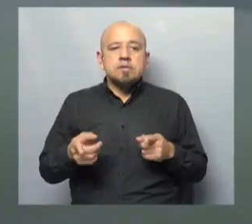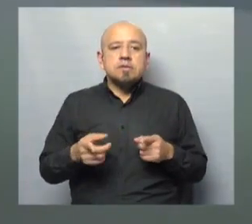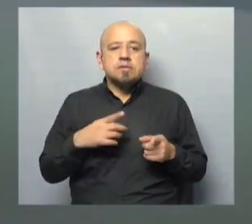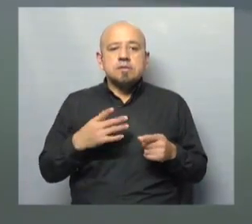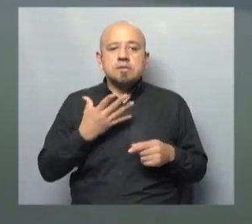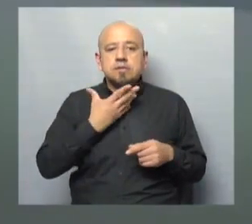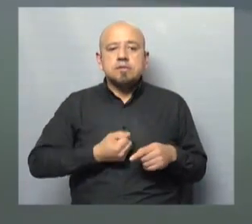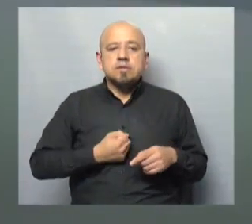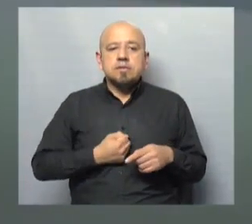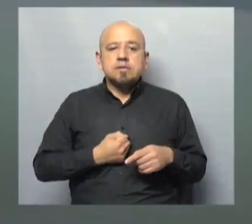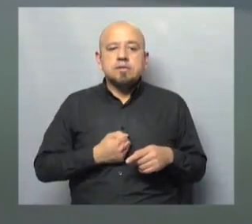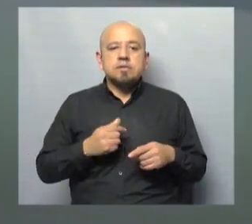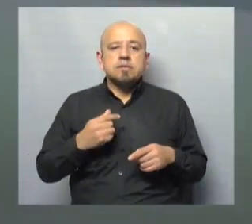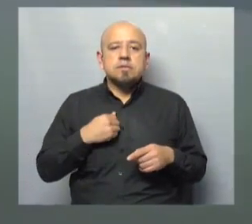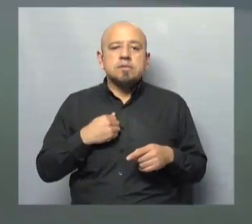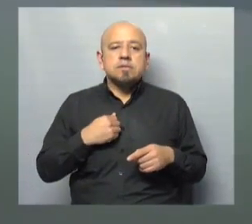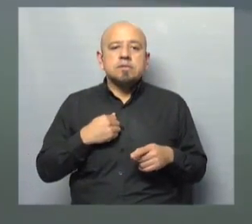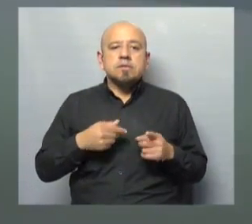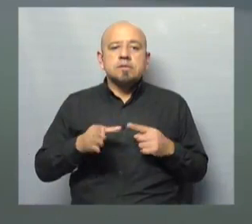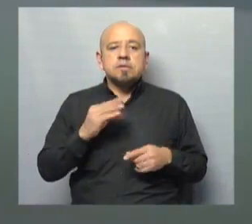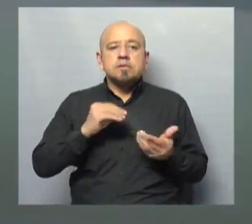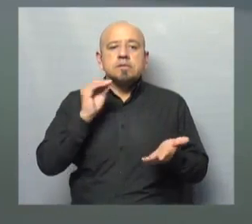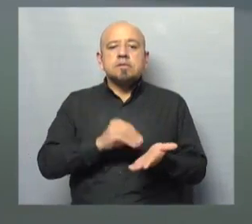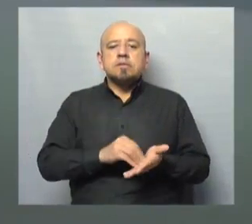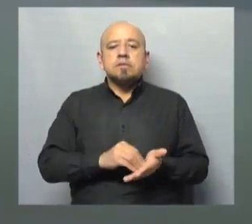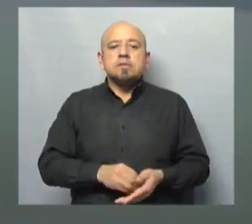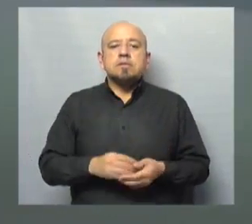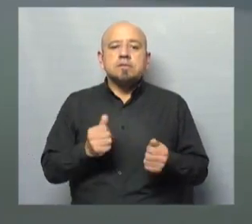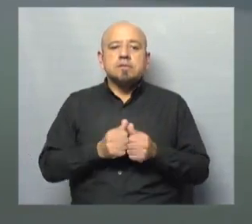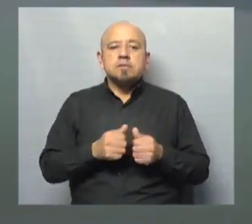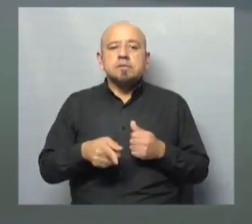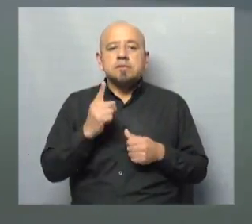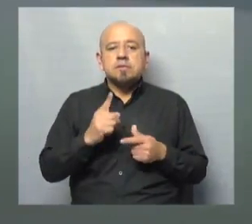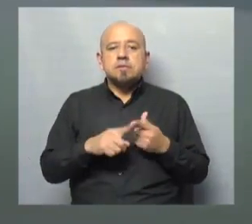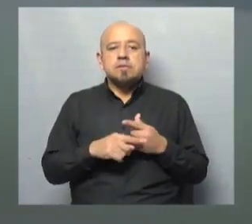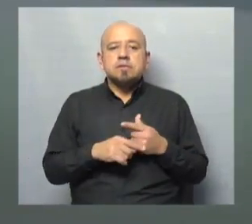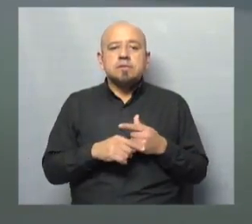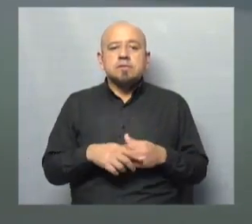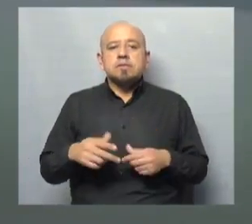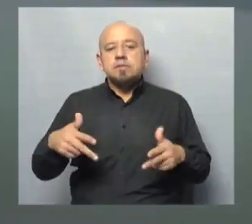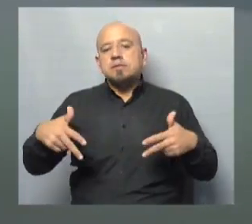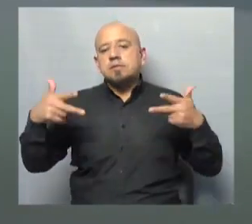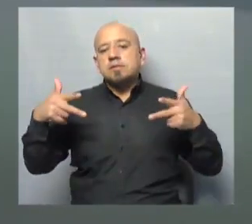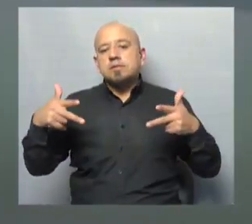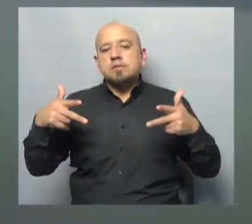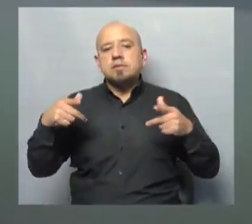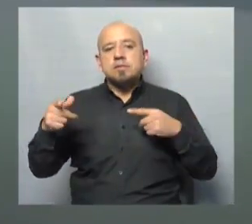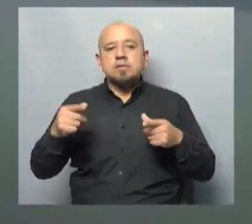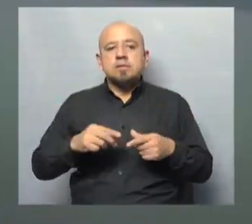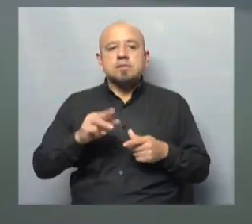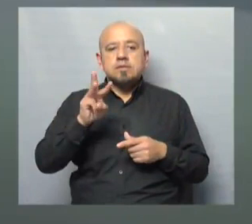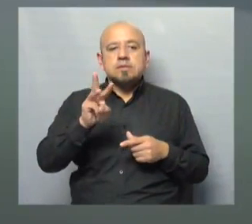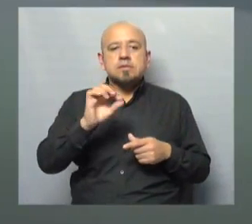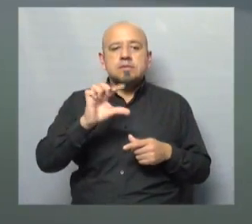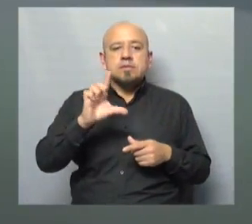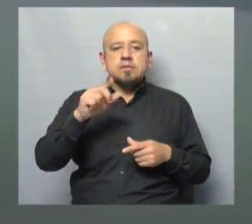convenciste en un así que si vos vas nos anotamos en alentó y vamos sin cámaras y es que se vaya preparando wilmar amaral porque de